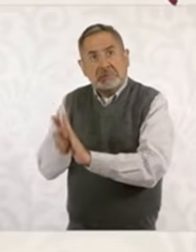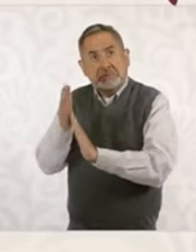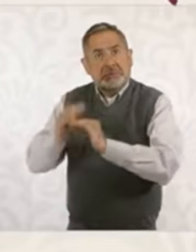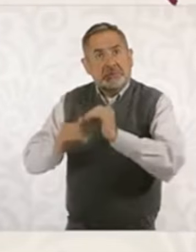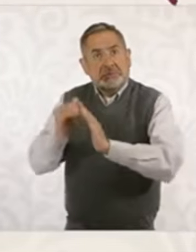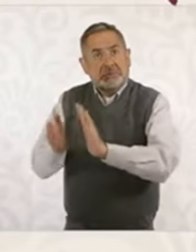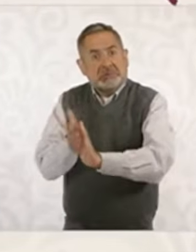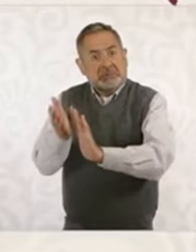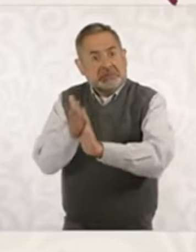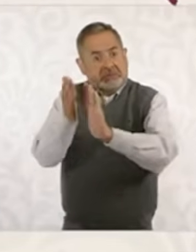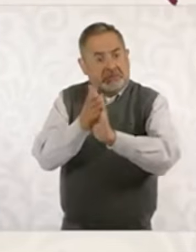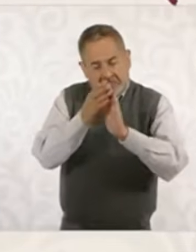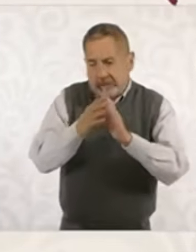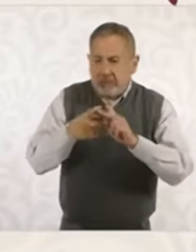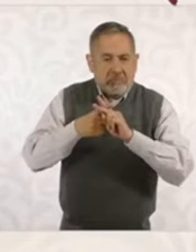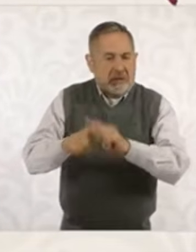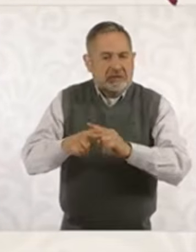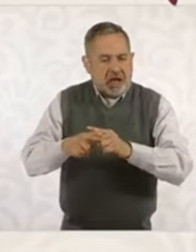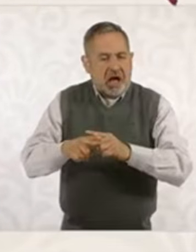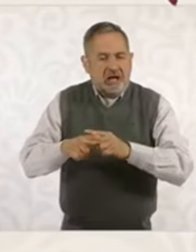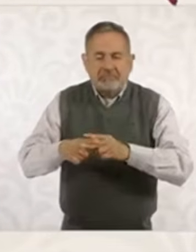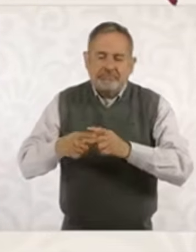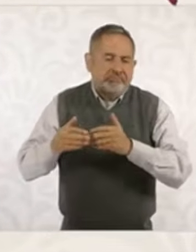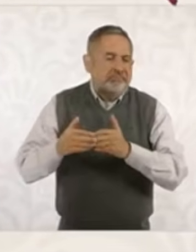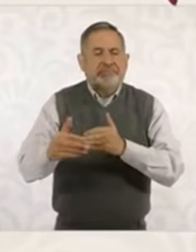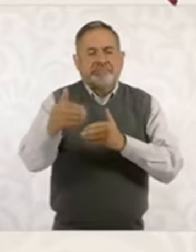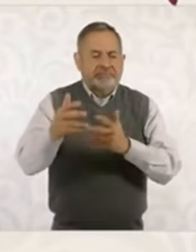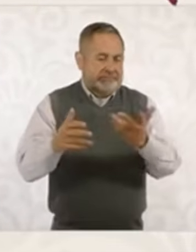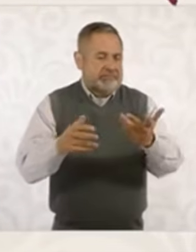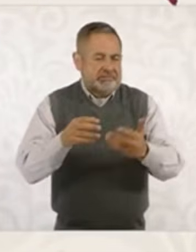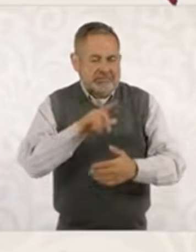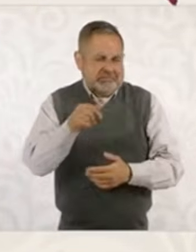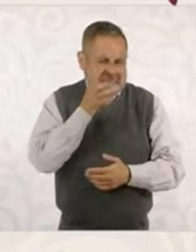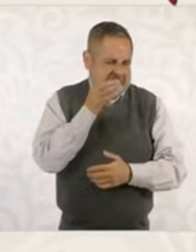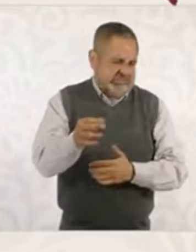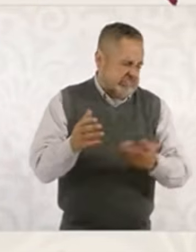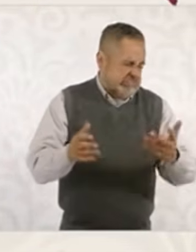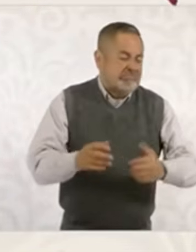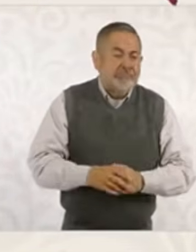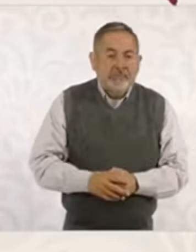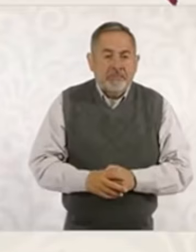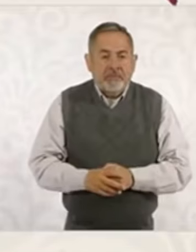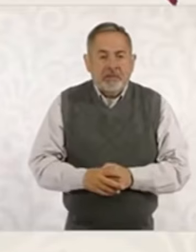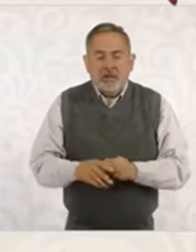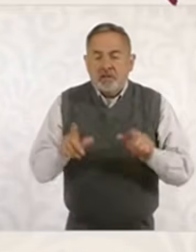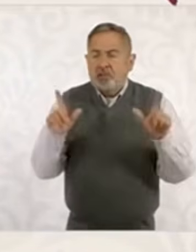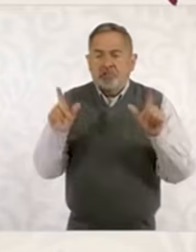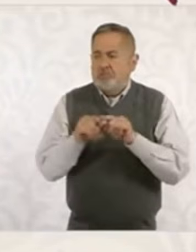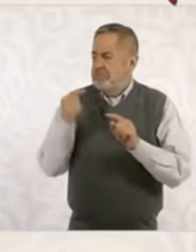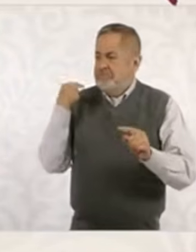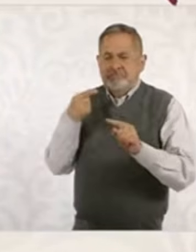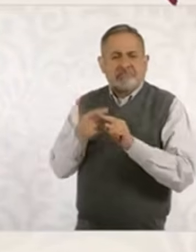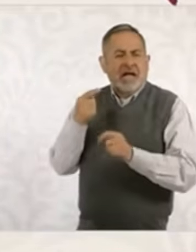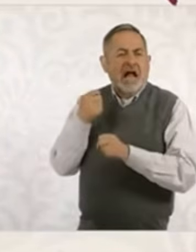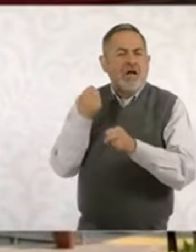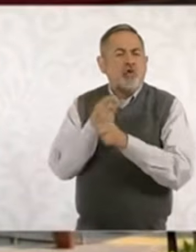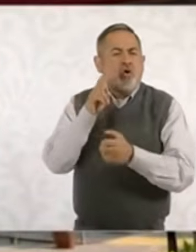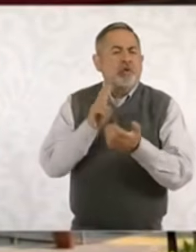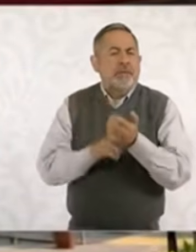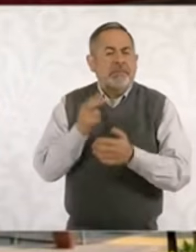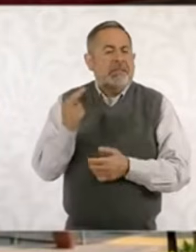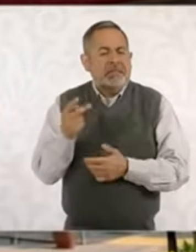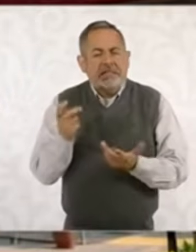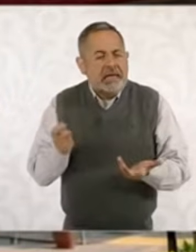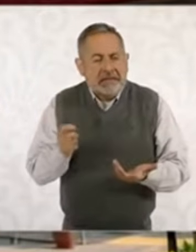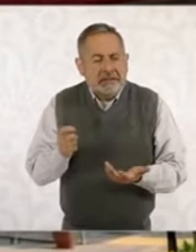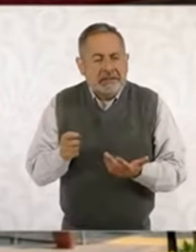estaremos dando ese banderazo de salida. Ahora, solamente en resumen, ¿qué hicimos en este 2025? Un